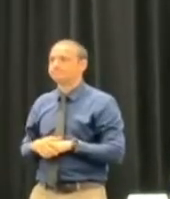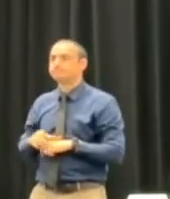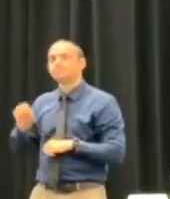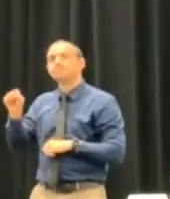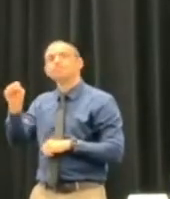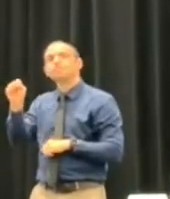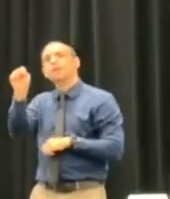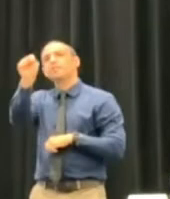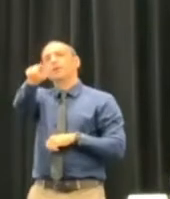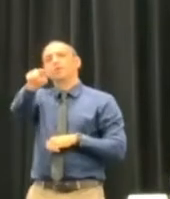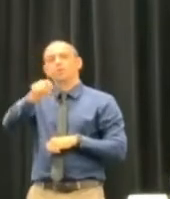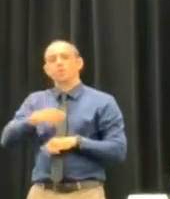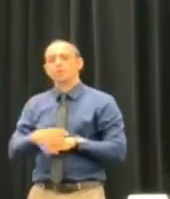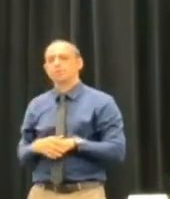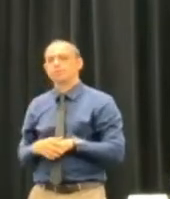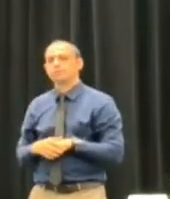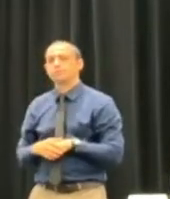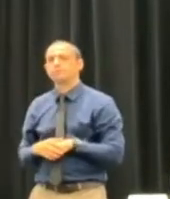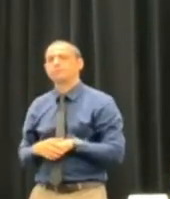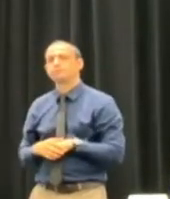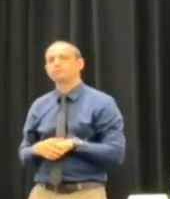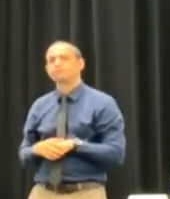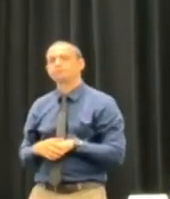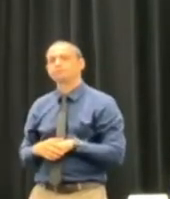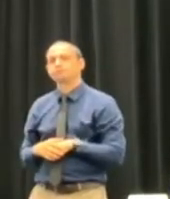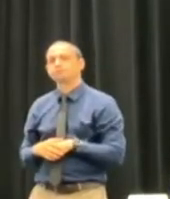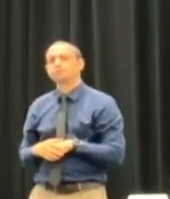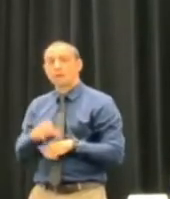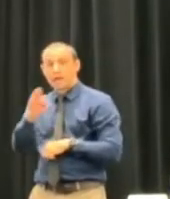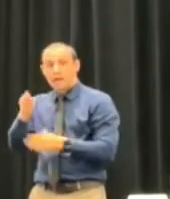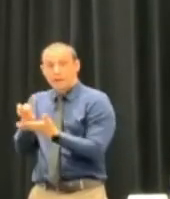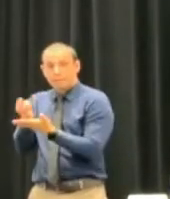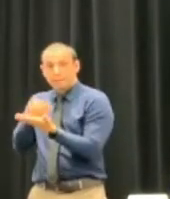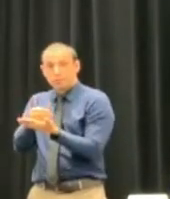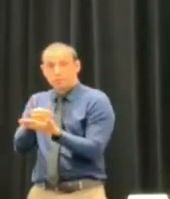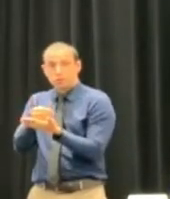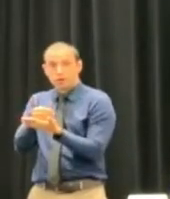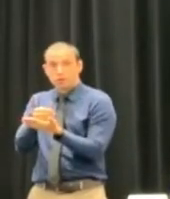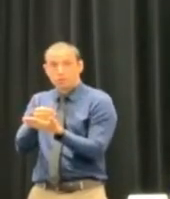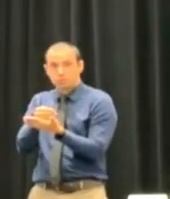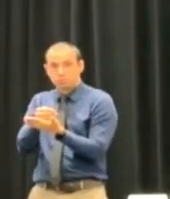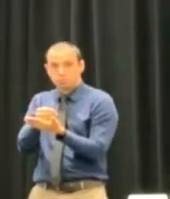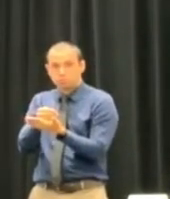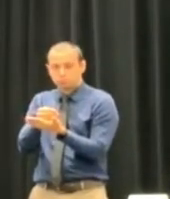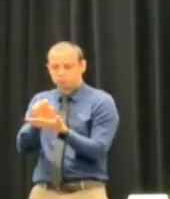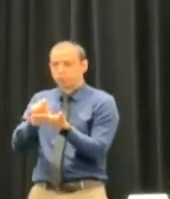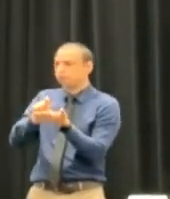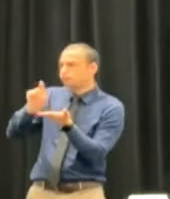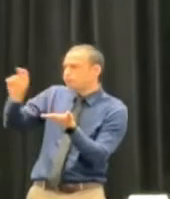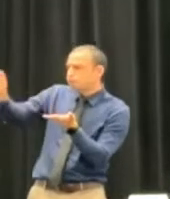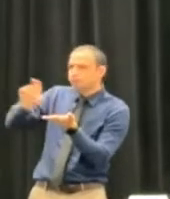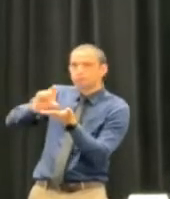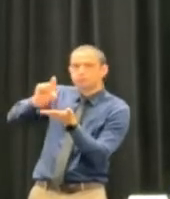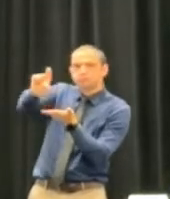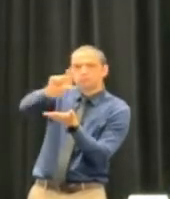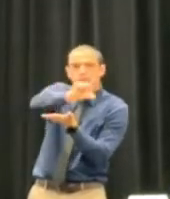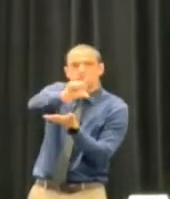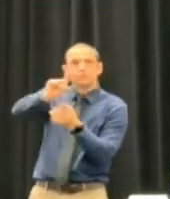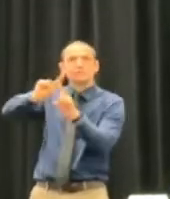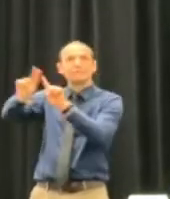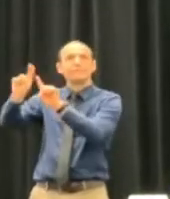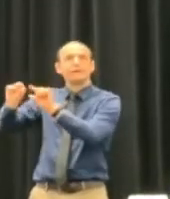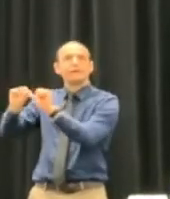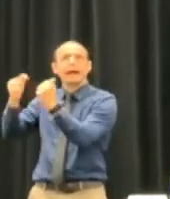le pregunto se le va a asignar algún presupuesto a las agencias para que se preparen para ese el